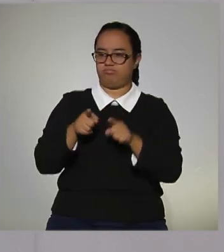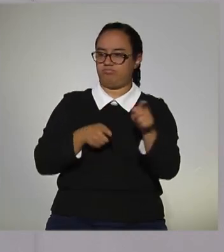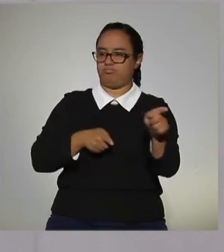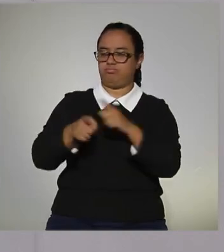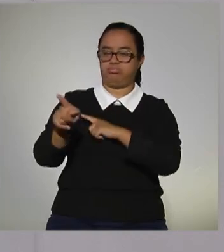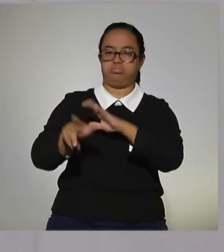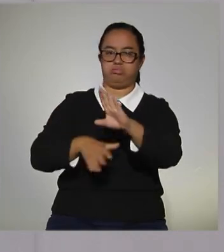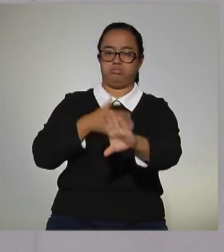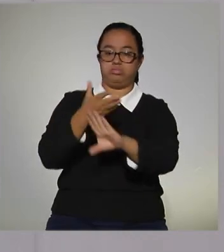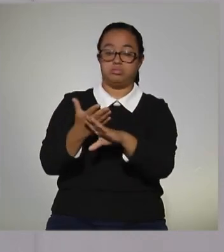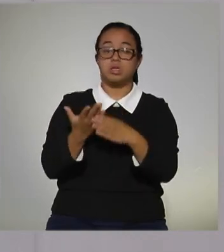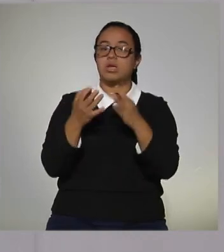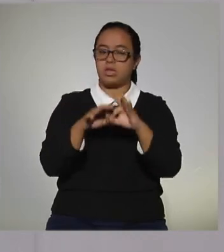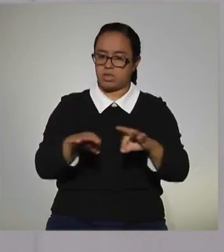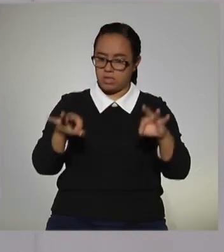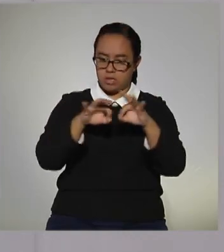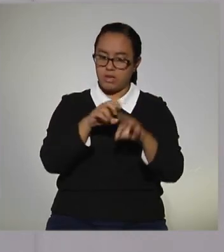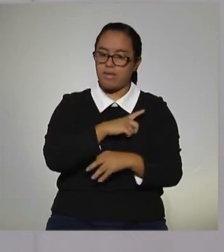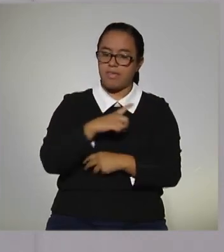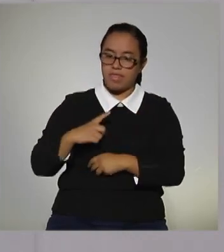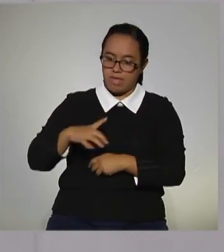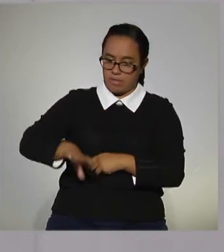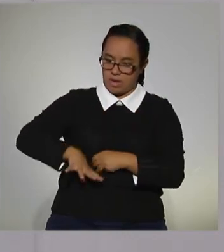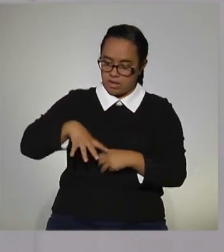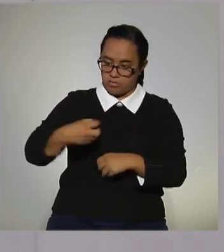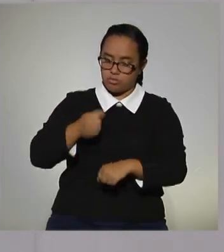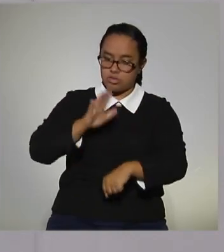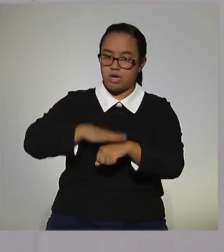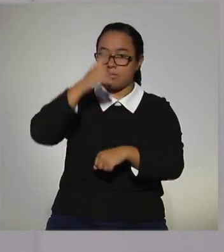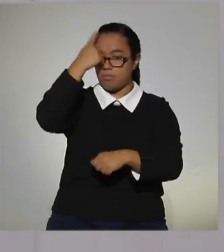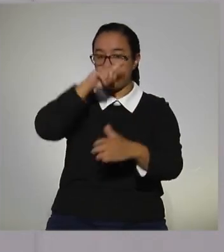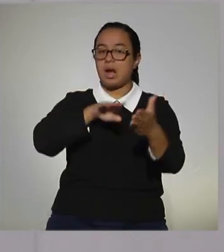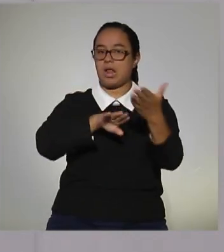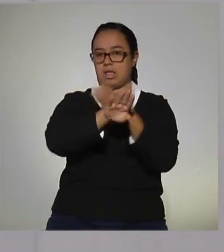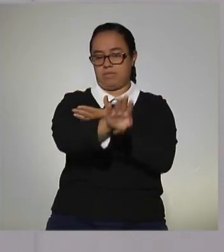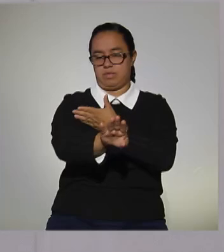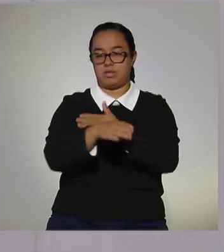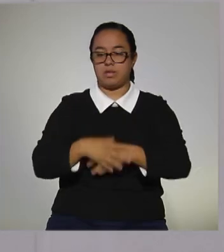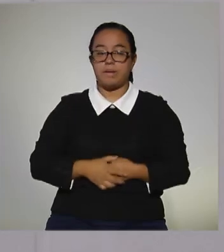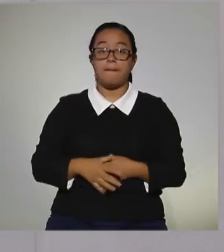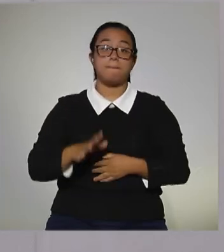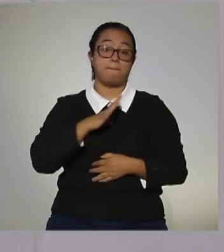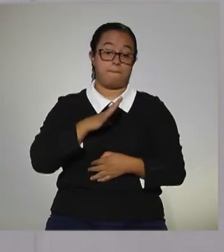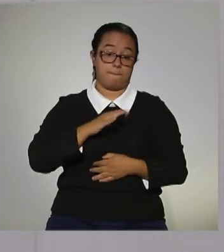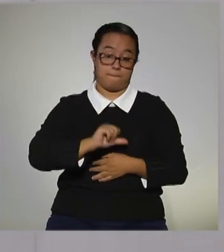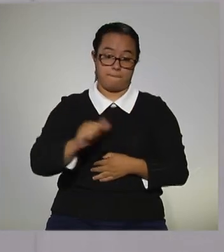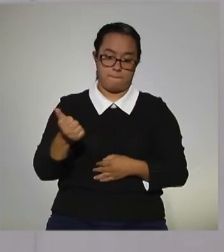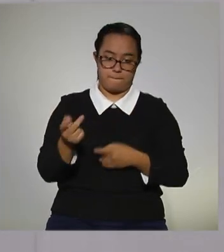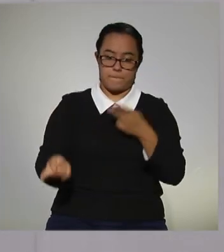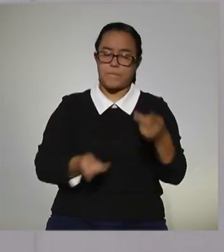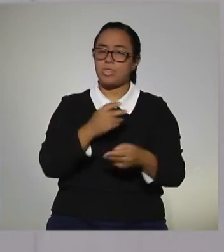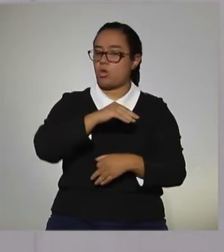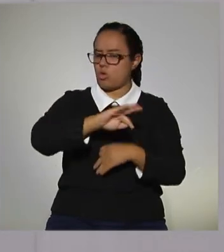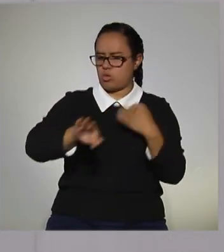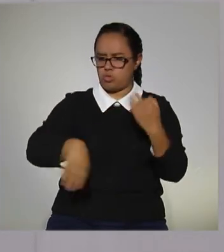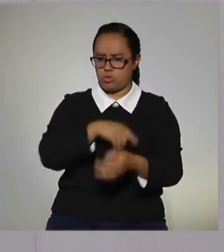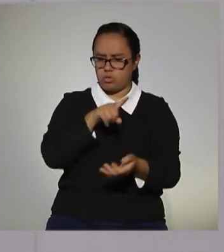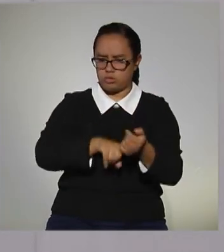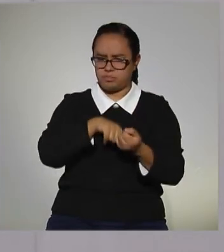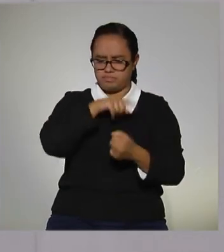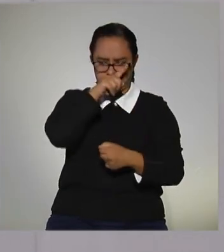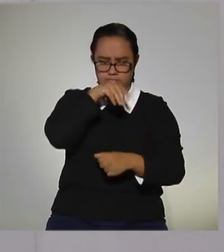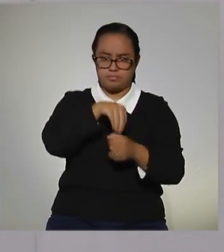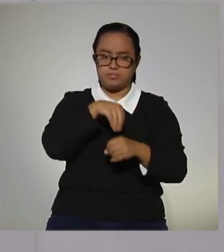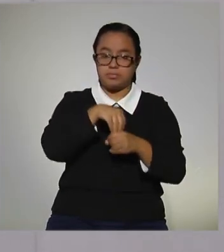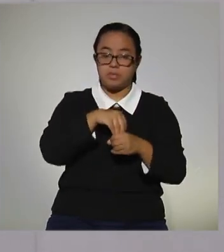Es importante esforzarse para evitarlo. Muchas gracias. Y aquí comienzan las preguntas. Todas son anónimas. Les voy a leer